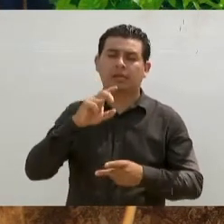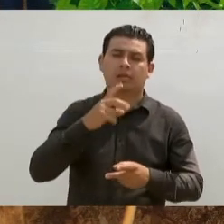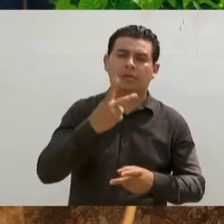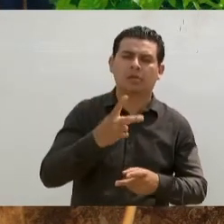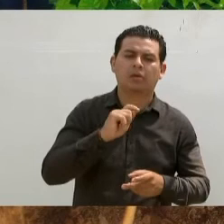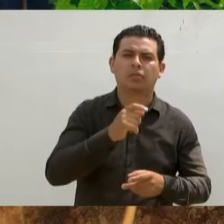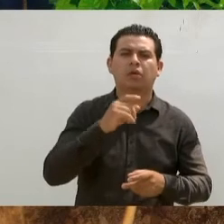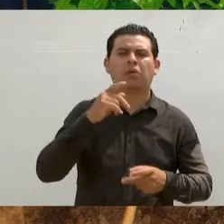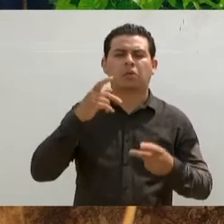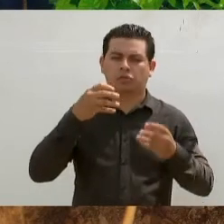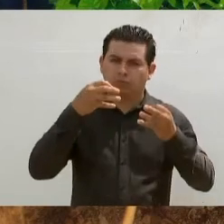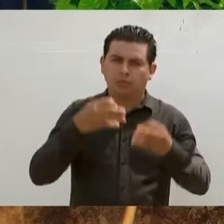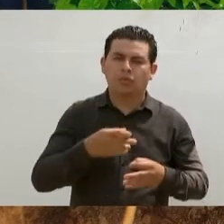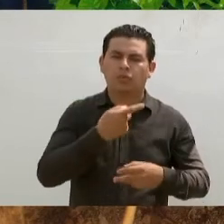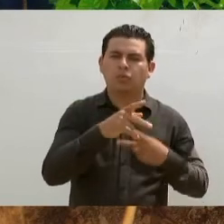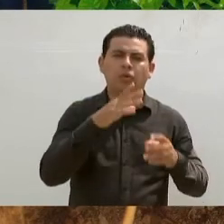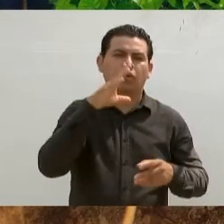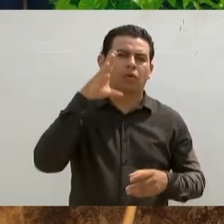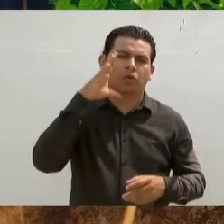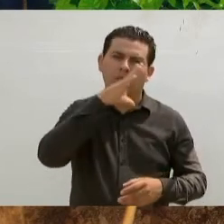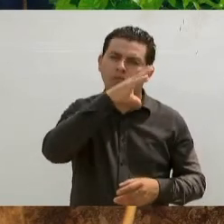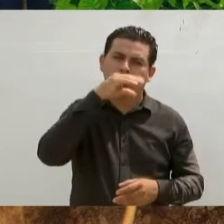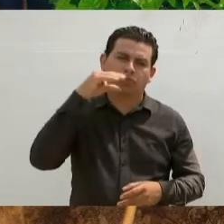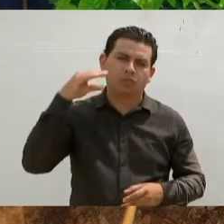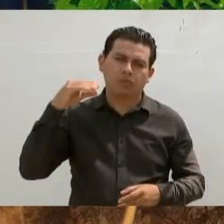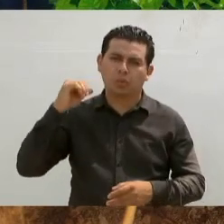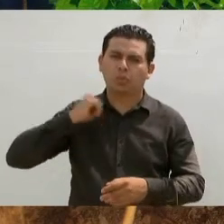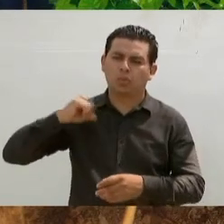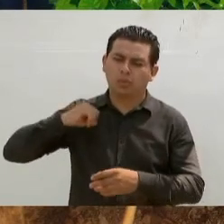son afroamericanos o afrodescendientes.